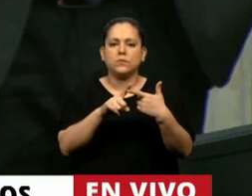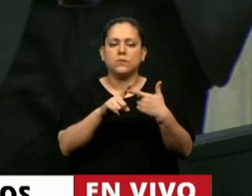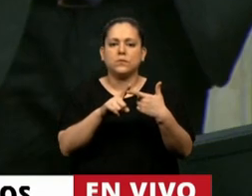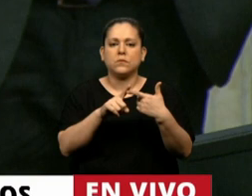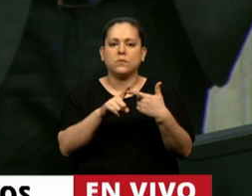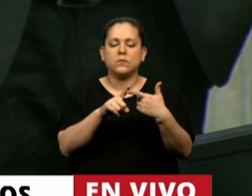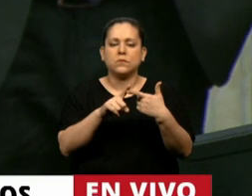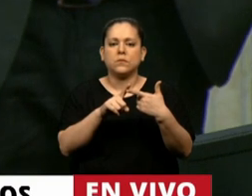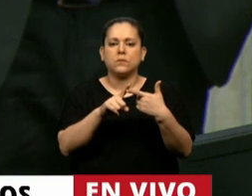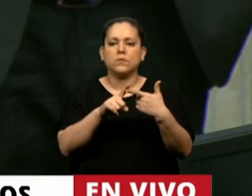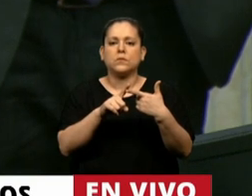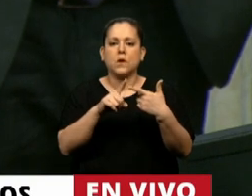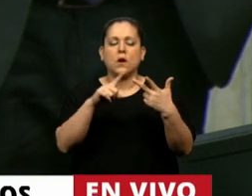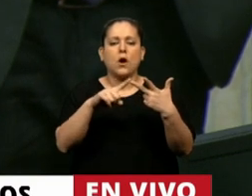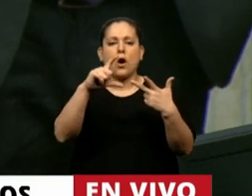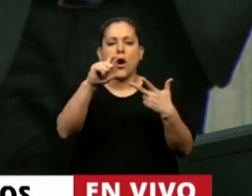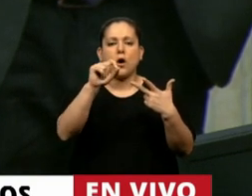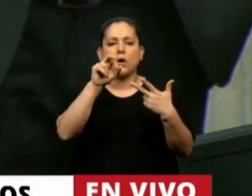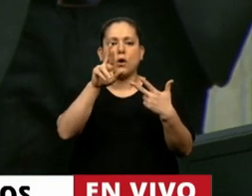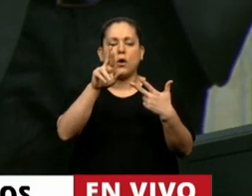Bali corpi